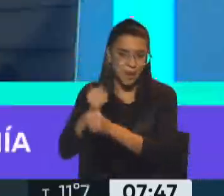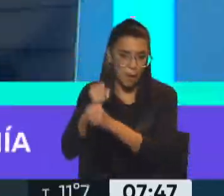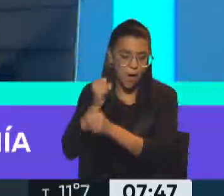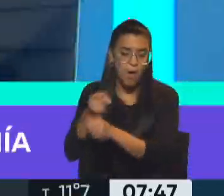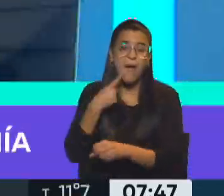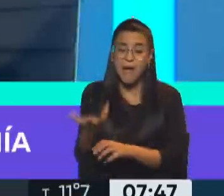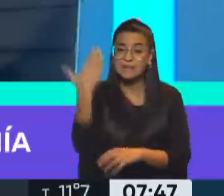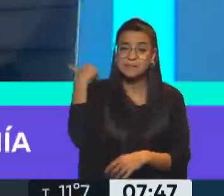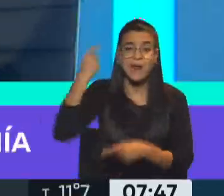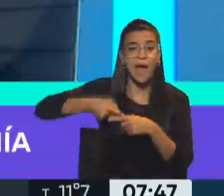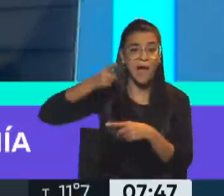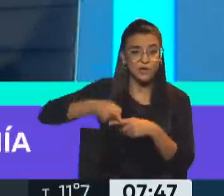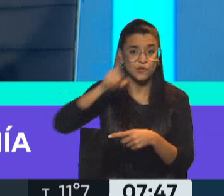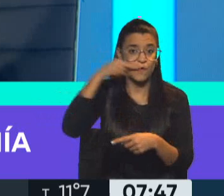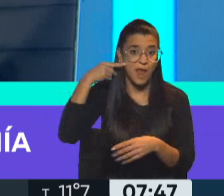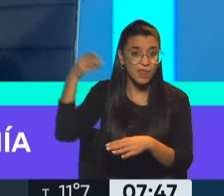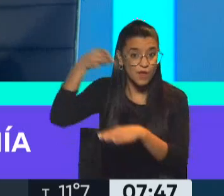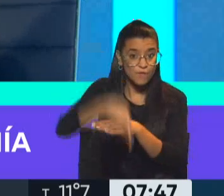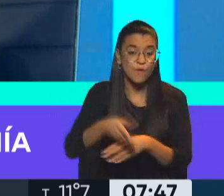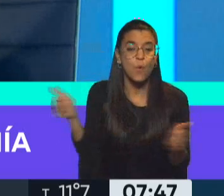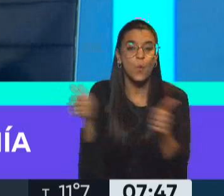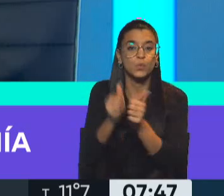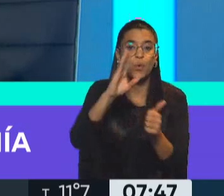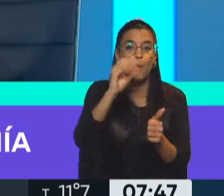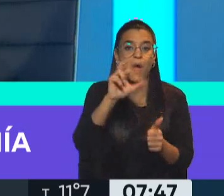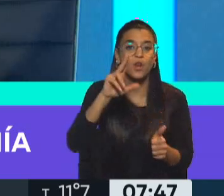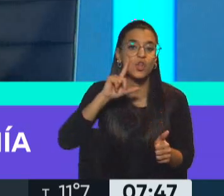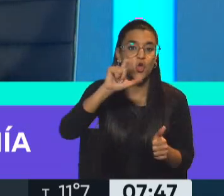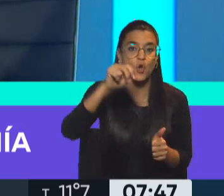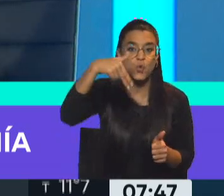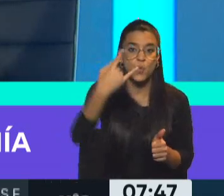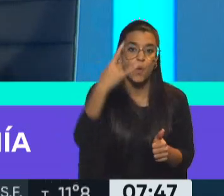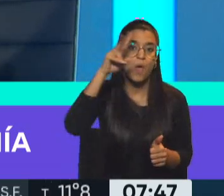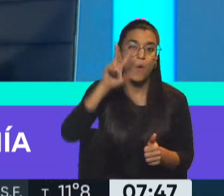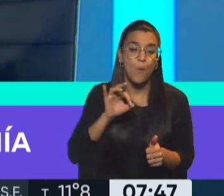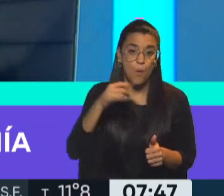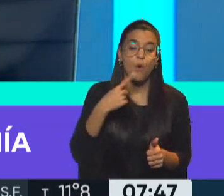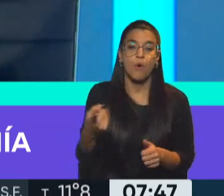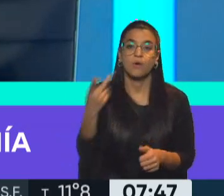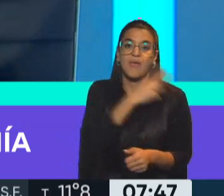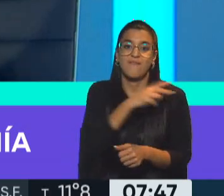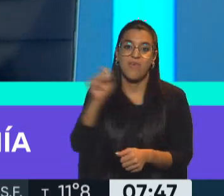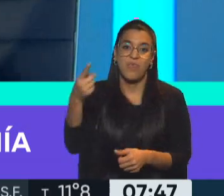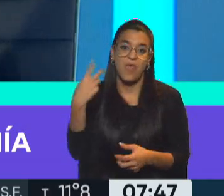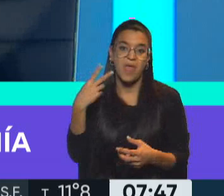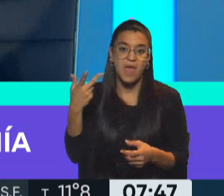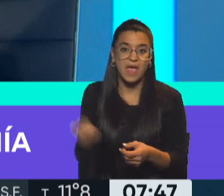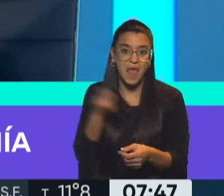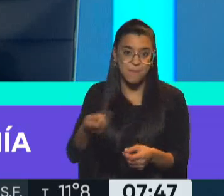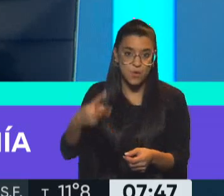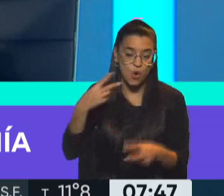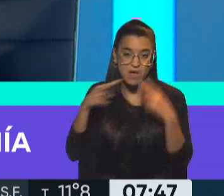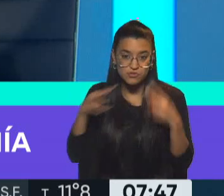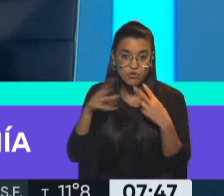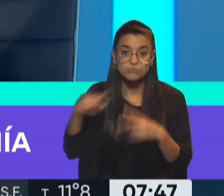hubo un acto en el que estuvo el presidente alberto fernández con luis barrionuevo el secretario general del gremio de los gastronómicos entre otros funcionarios anunciando